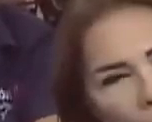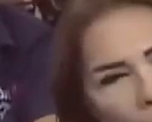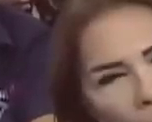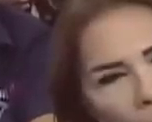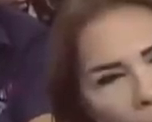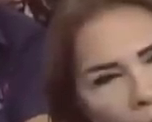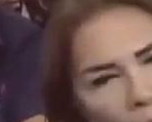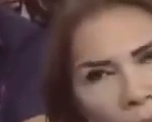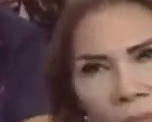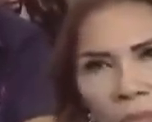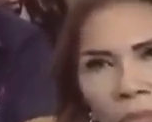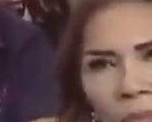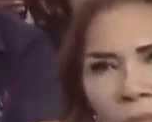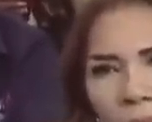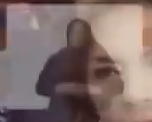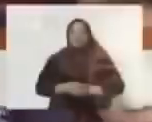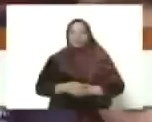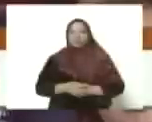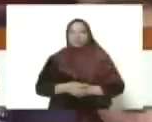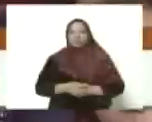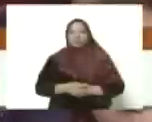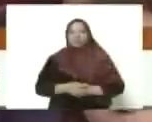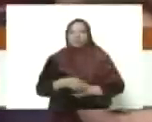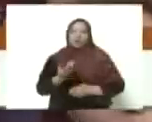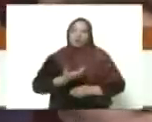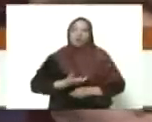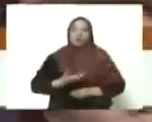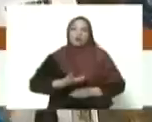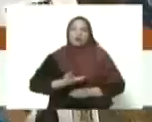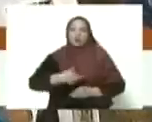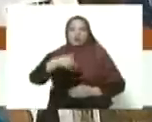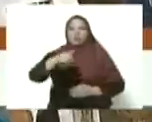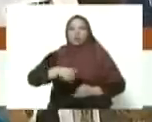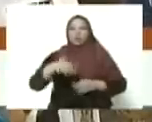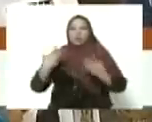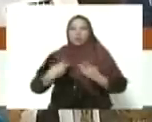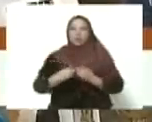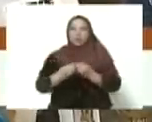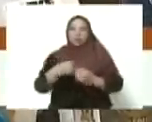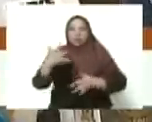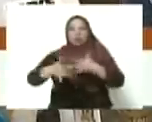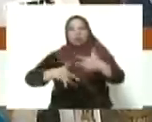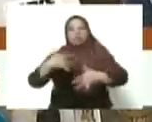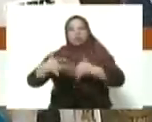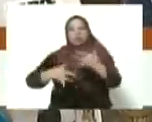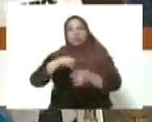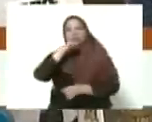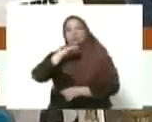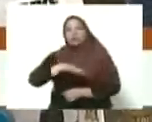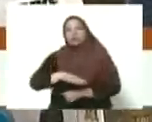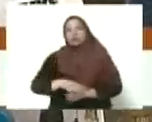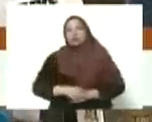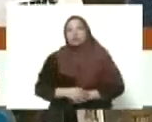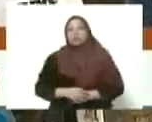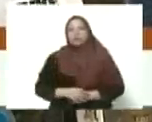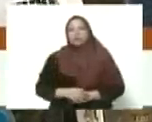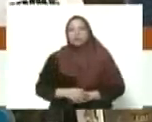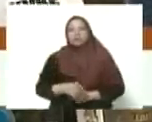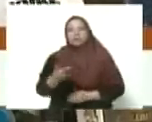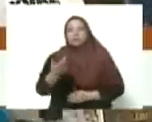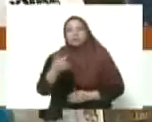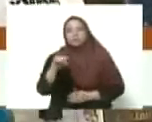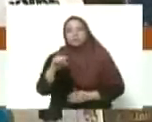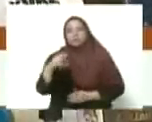alcaldes y alcaldesa que hoy nos acompañaron en esta actividad histórica. Quiero leer